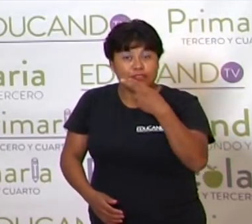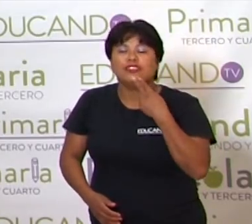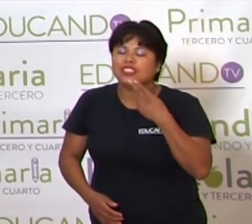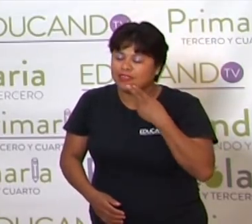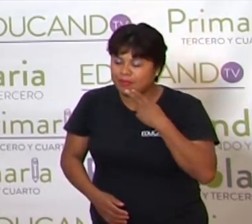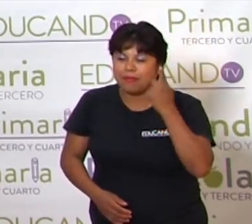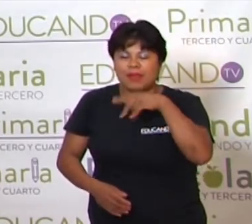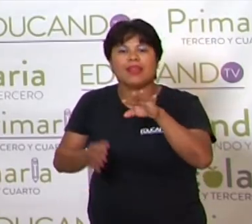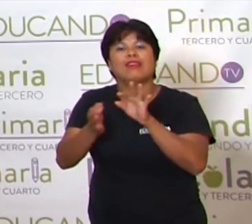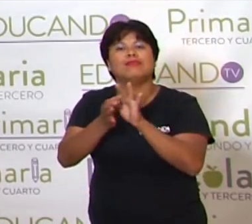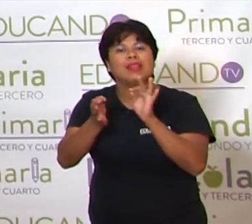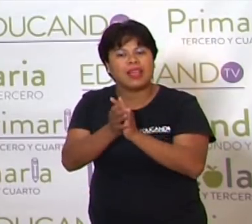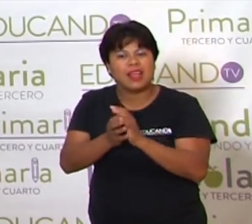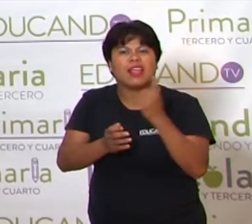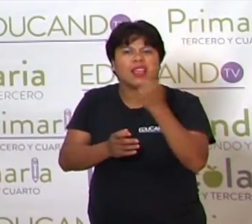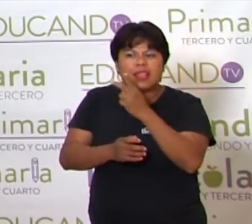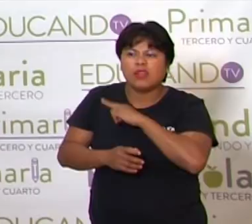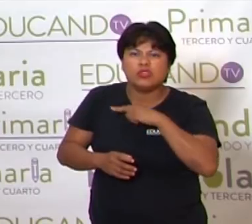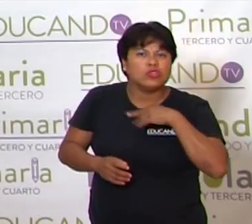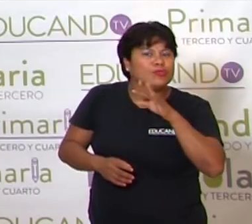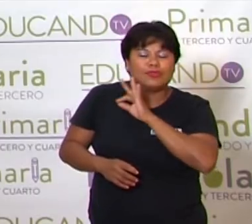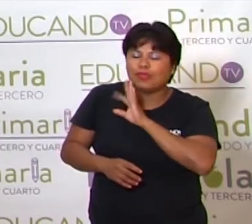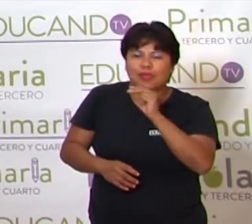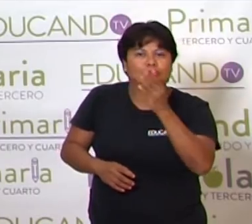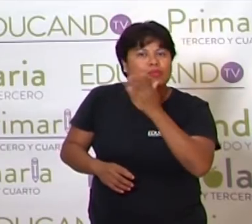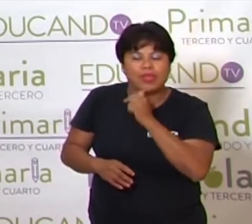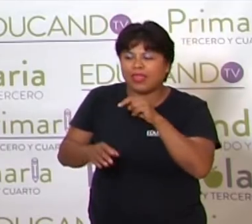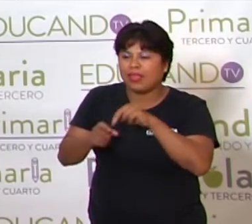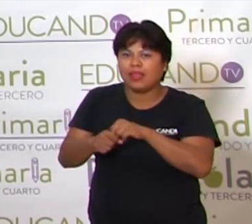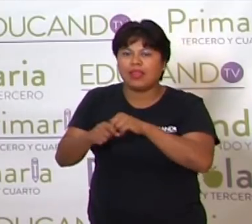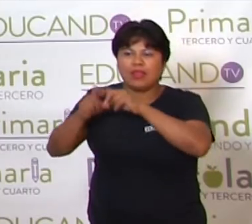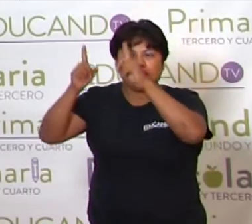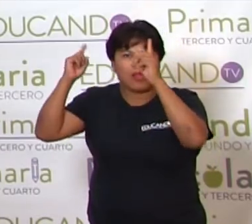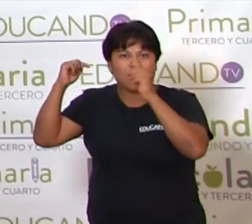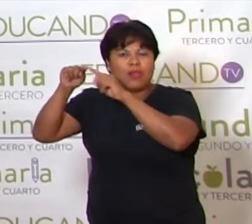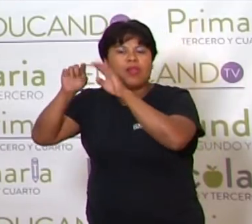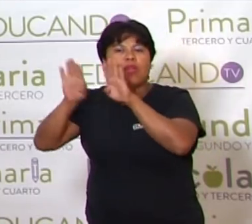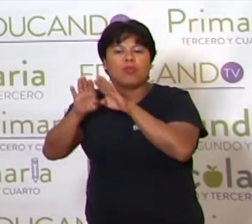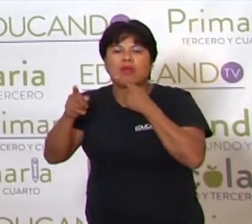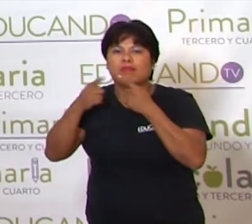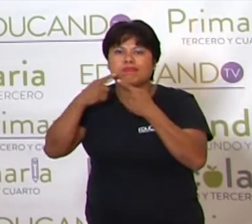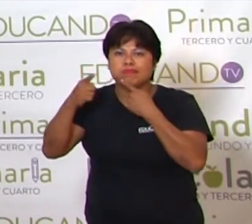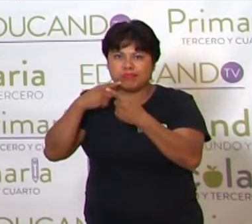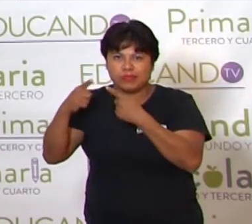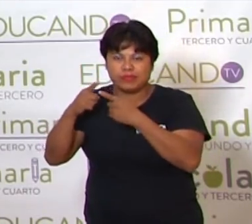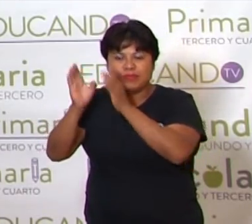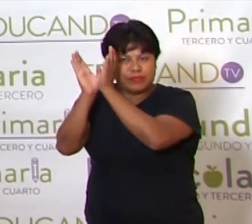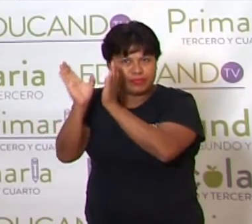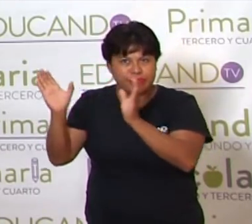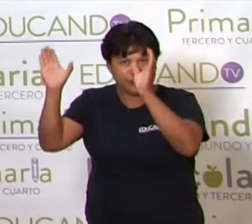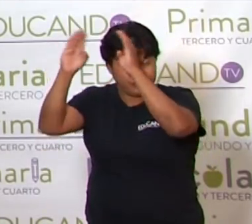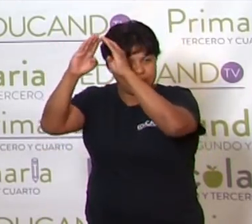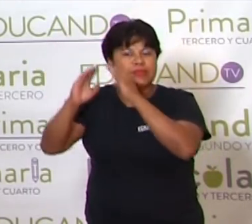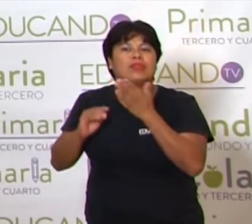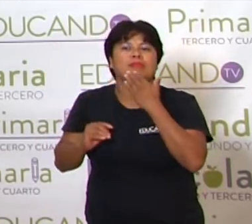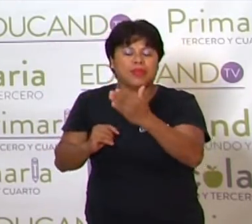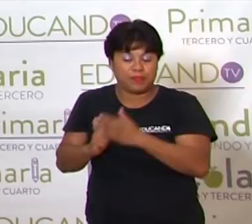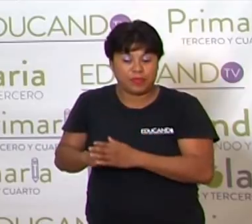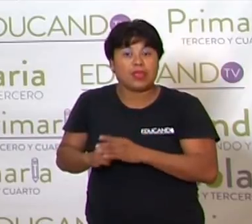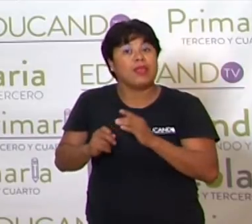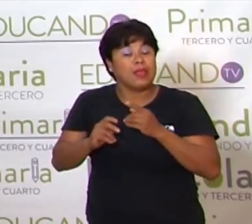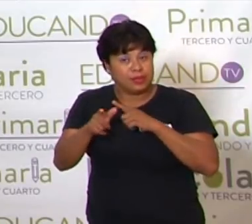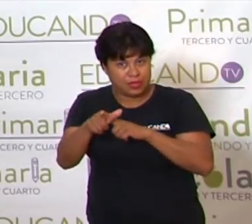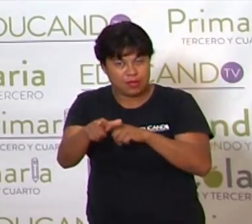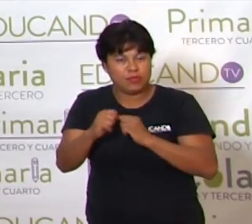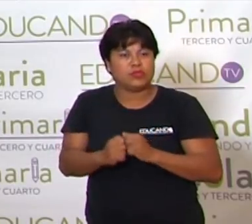para explicar lo que no puede ir en un diálogo. Bueno, vamos a continuar. ¿Cuál es